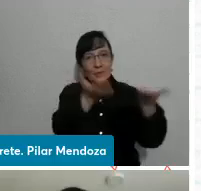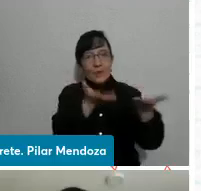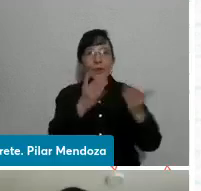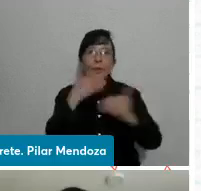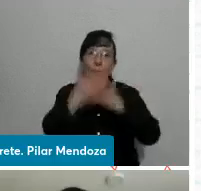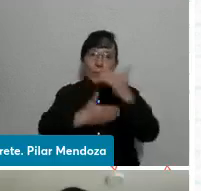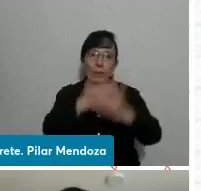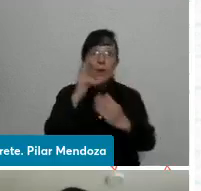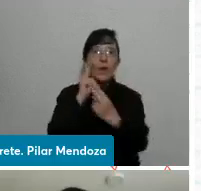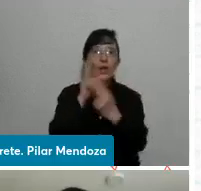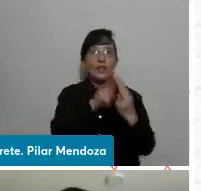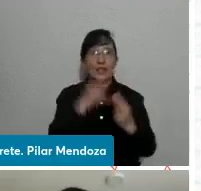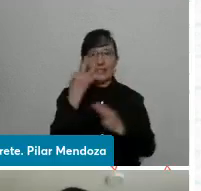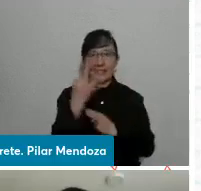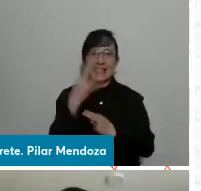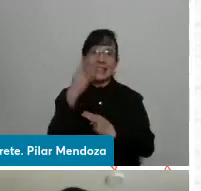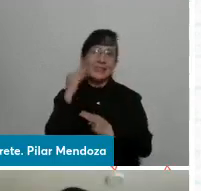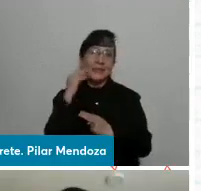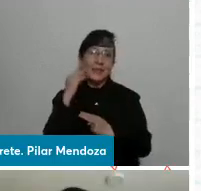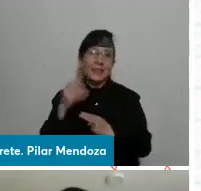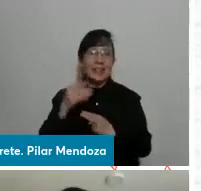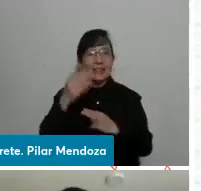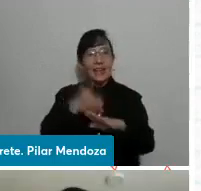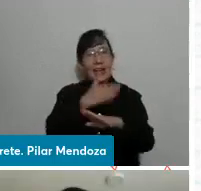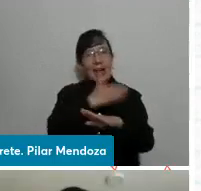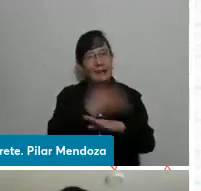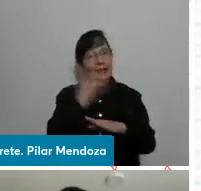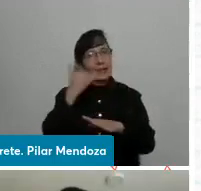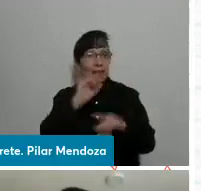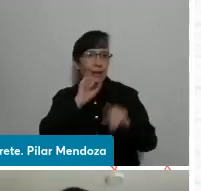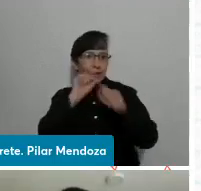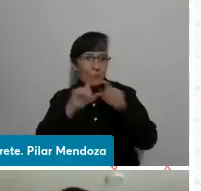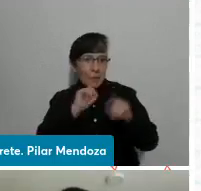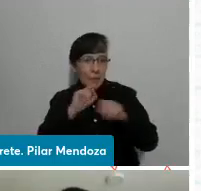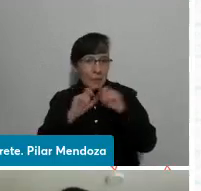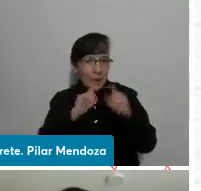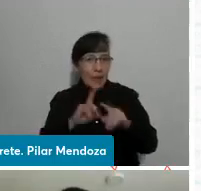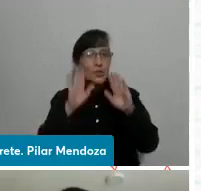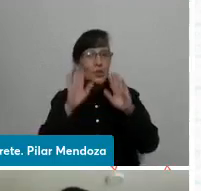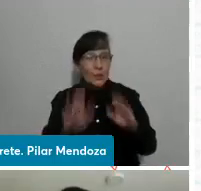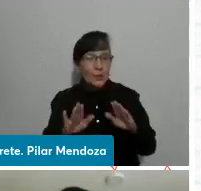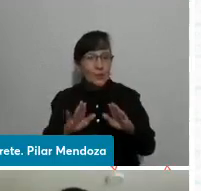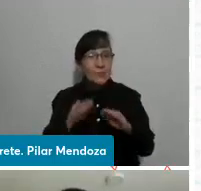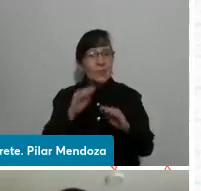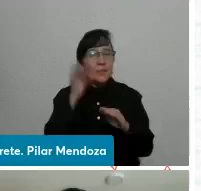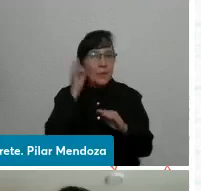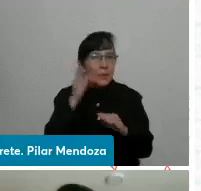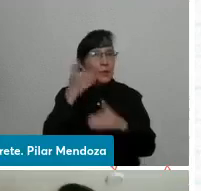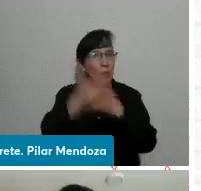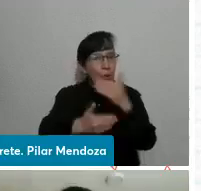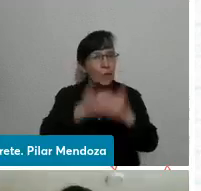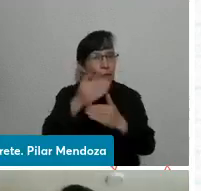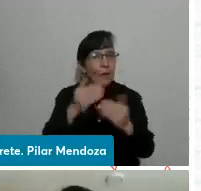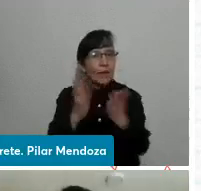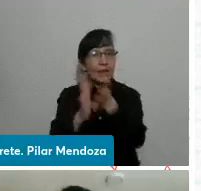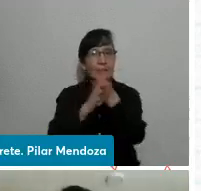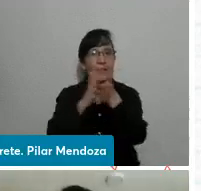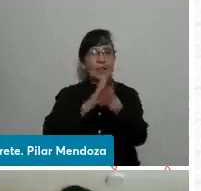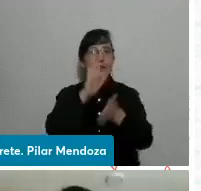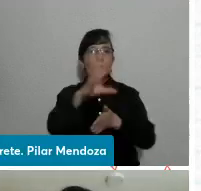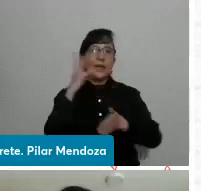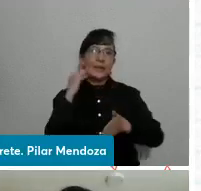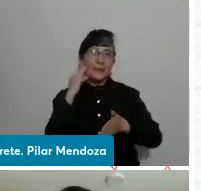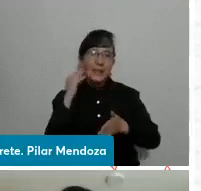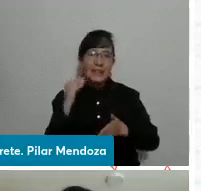estas experiencias a través de la dinámica que hemos tenido y es a través de unas preguntas orientadoras conocer estas experiencias y que nos